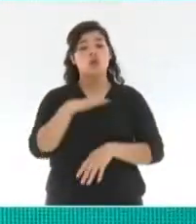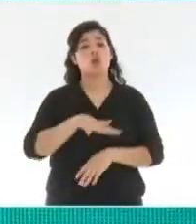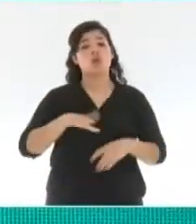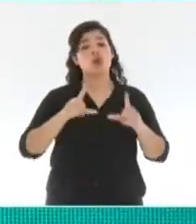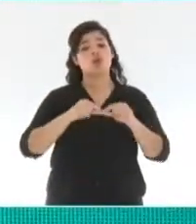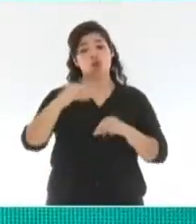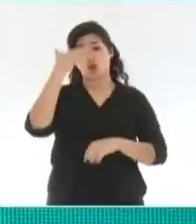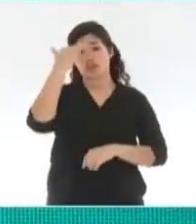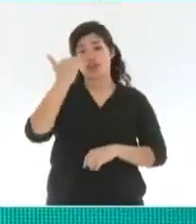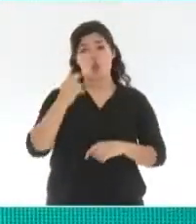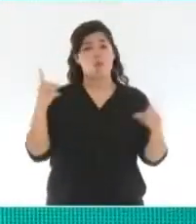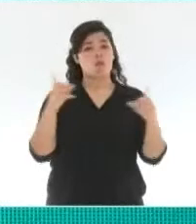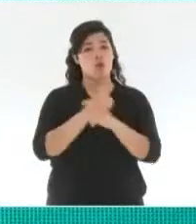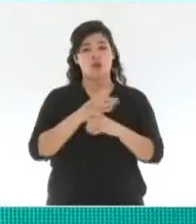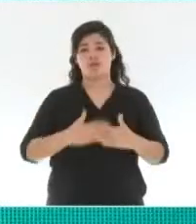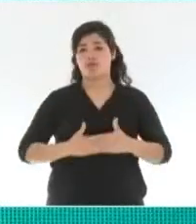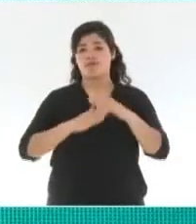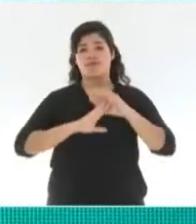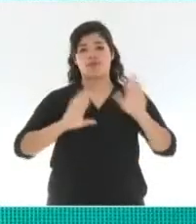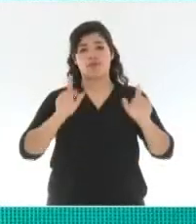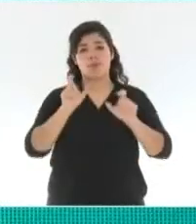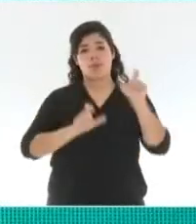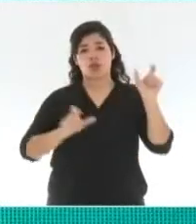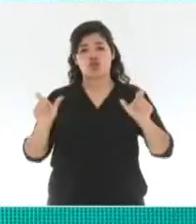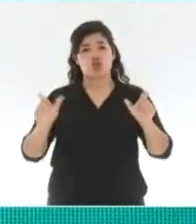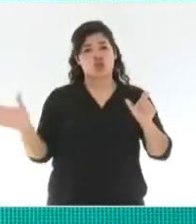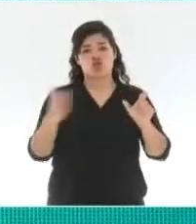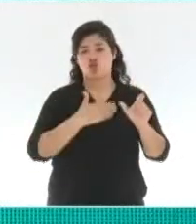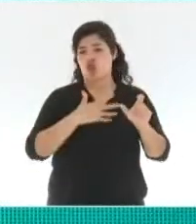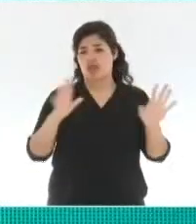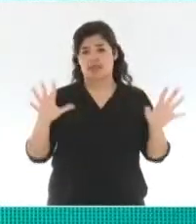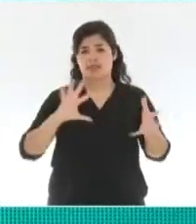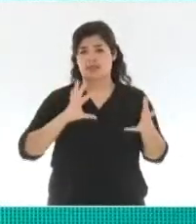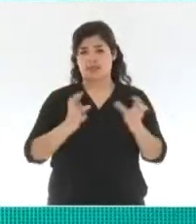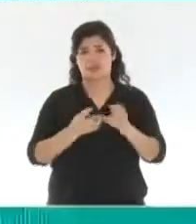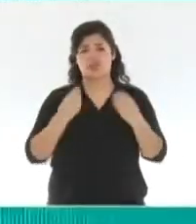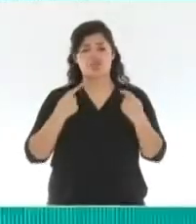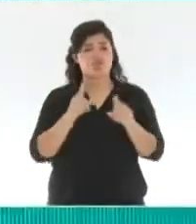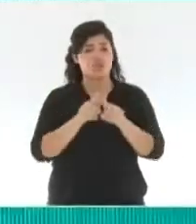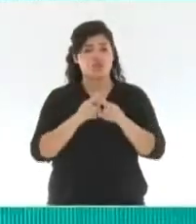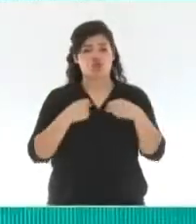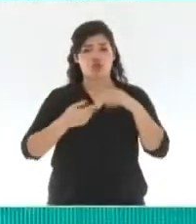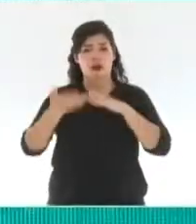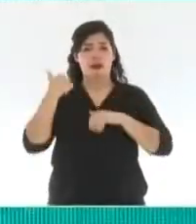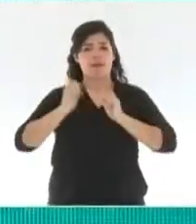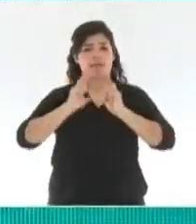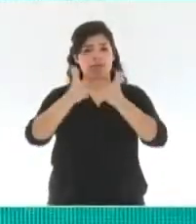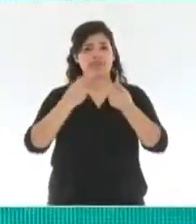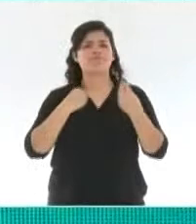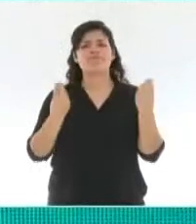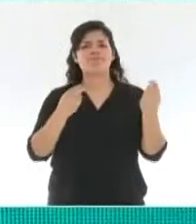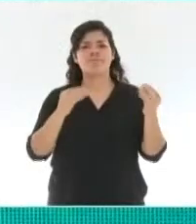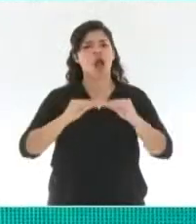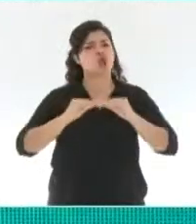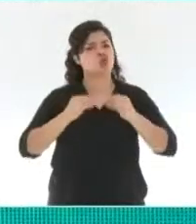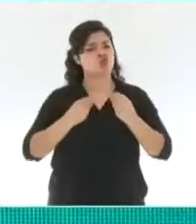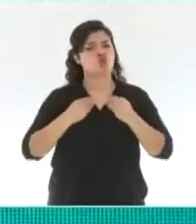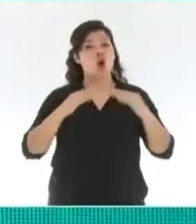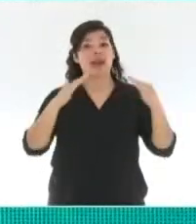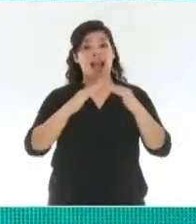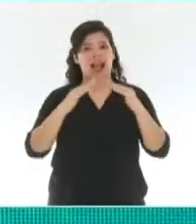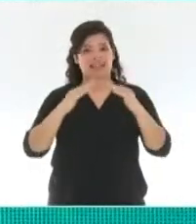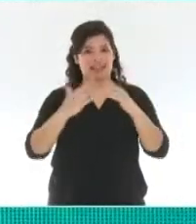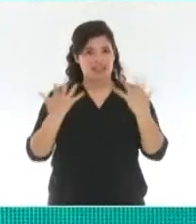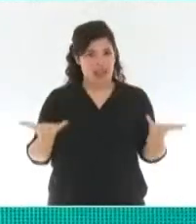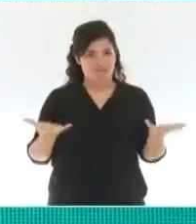problema que traza la vida de todos los habitantes que como decía al principio de la intervención tiene que ver con el problema en de la vivienda hoy en día en la comuna